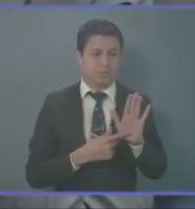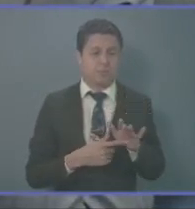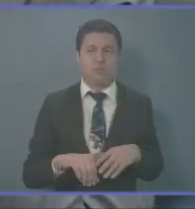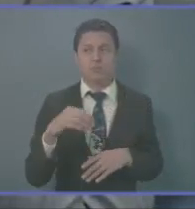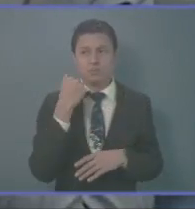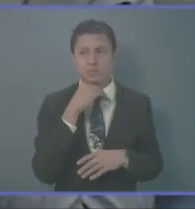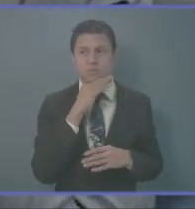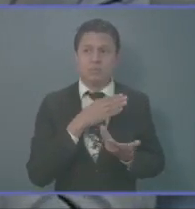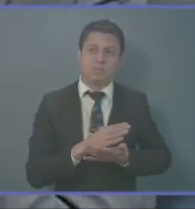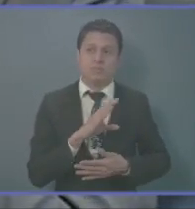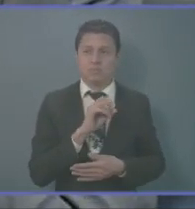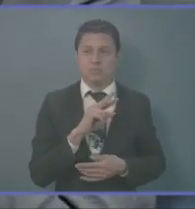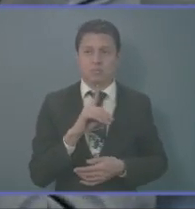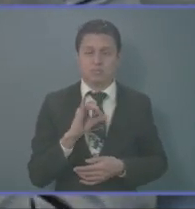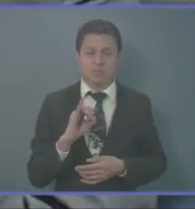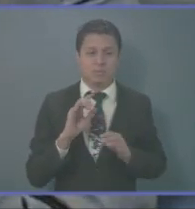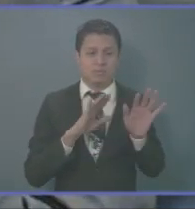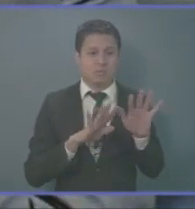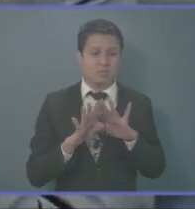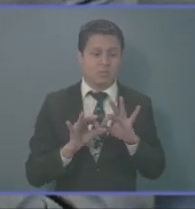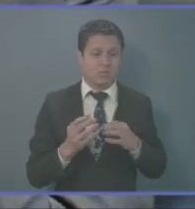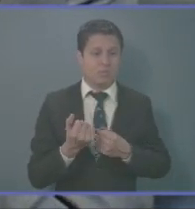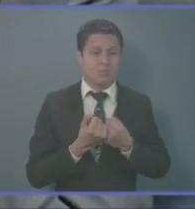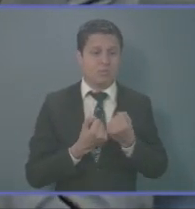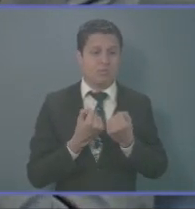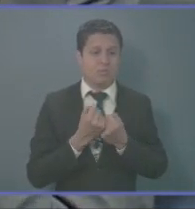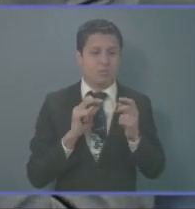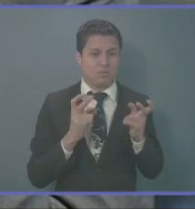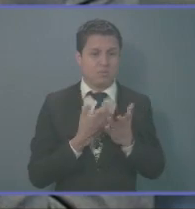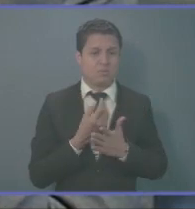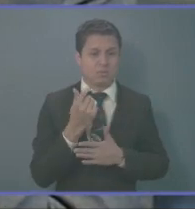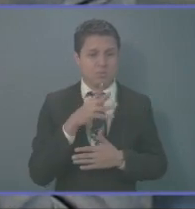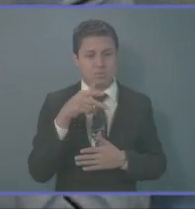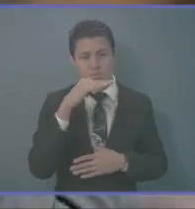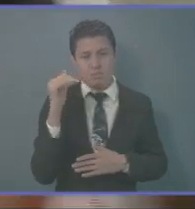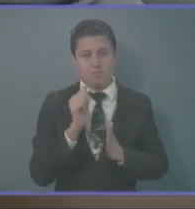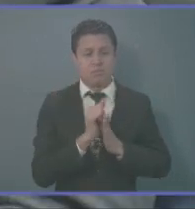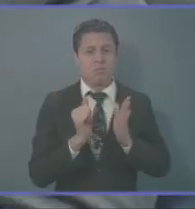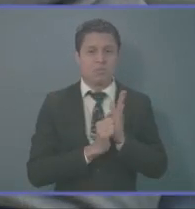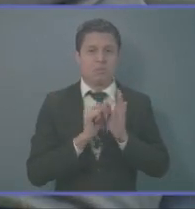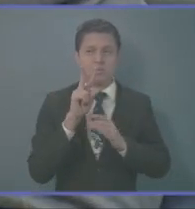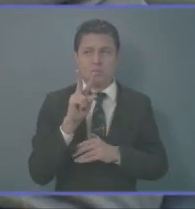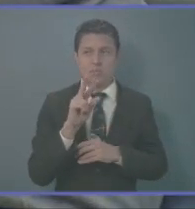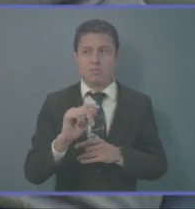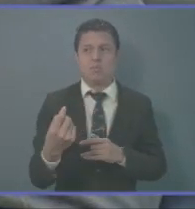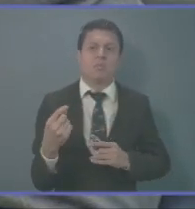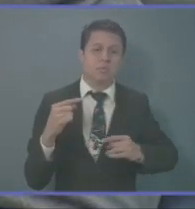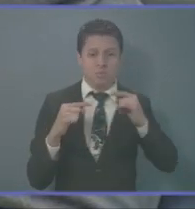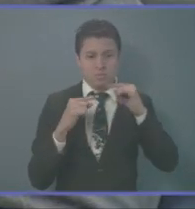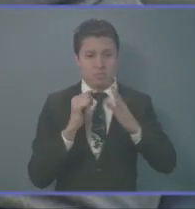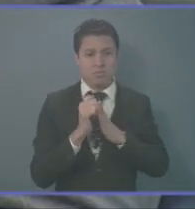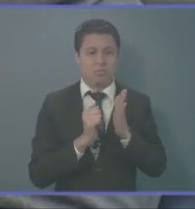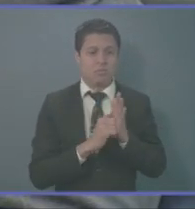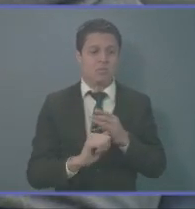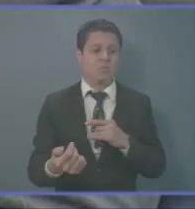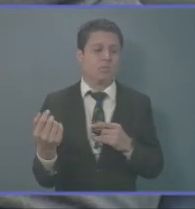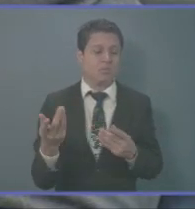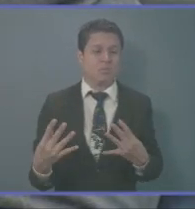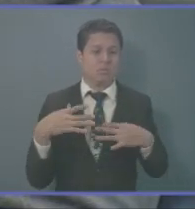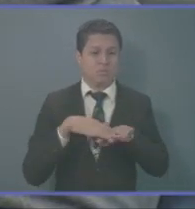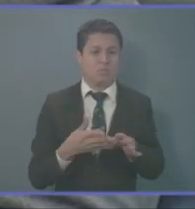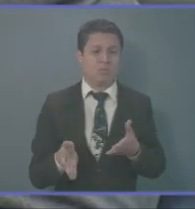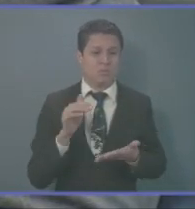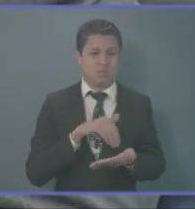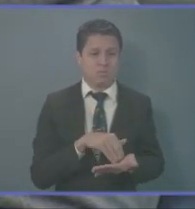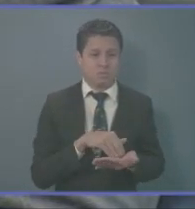pandemia por el COVID-19 y a la recuperación económica del país. Artículo 2. facultarse al Ministerio de Hacienda para reintegrar al